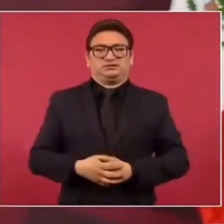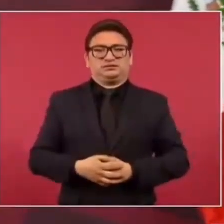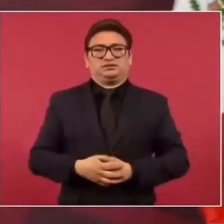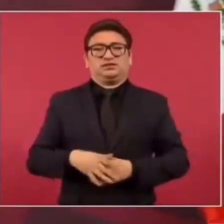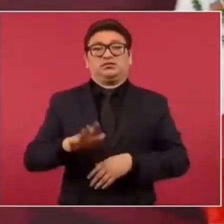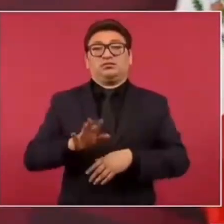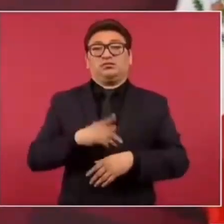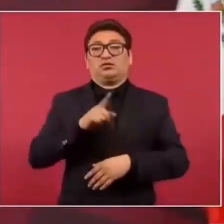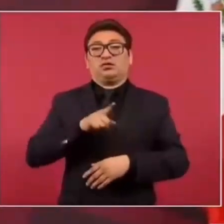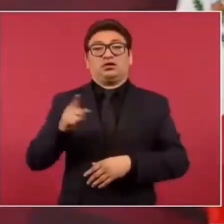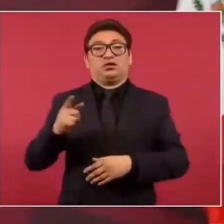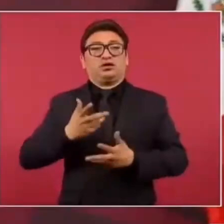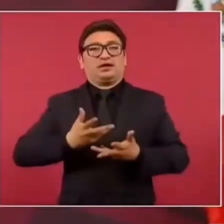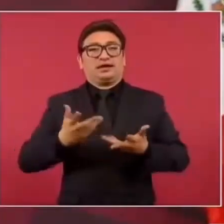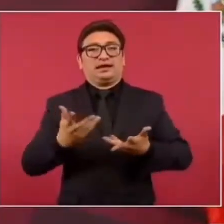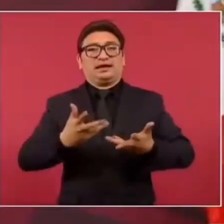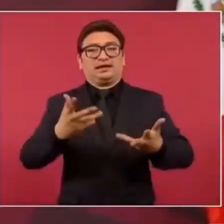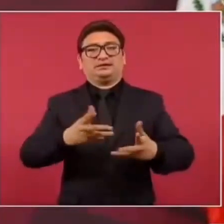lograron